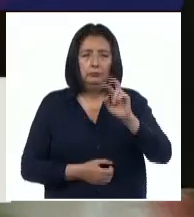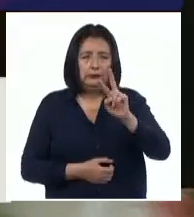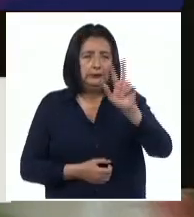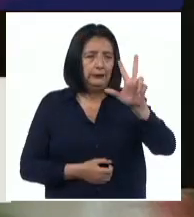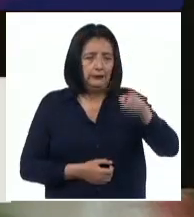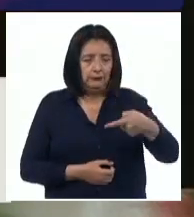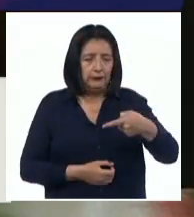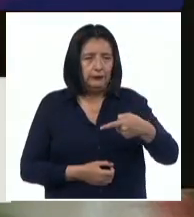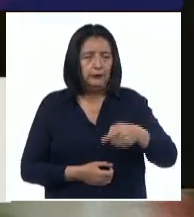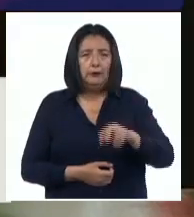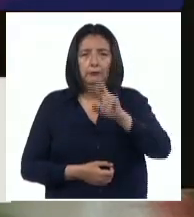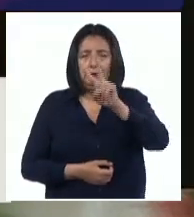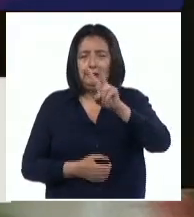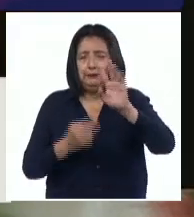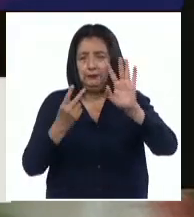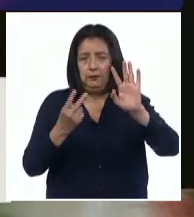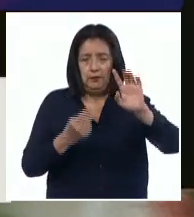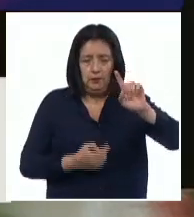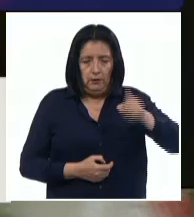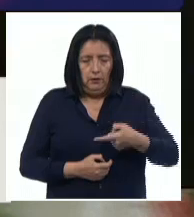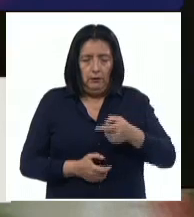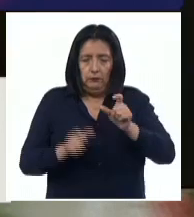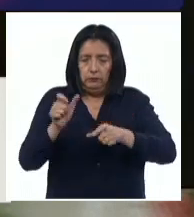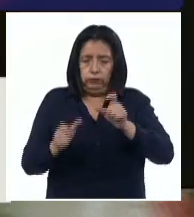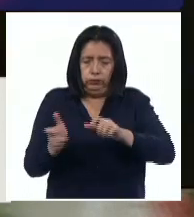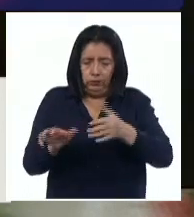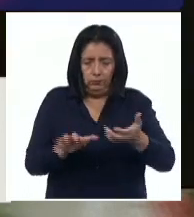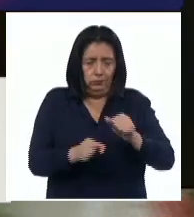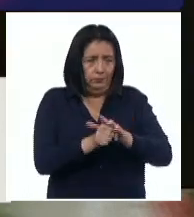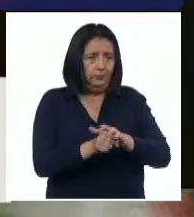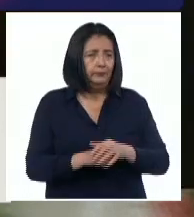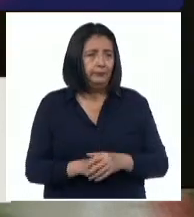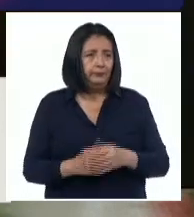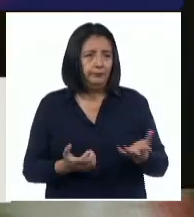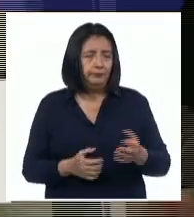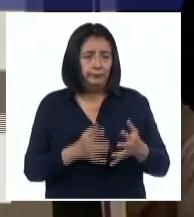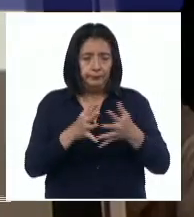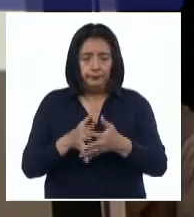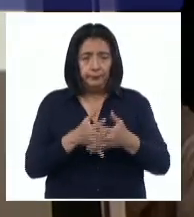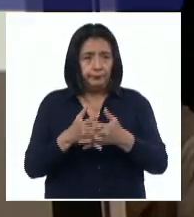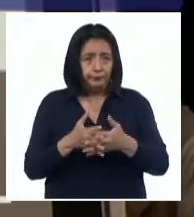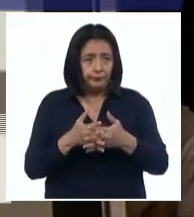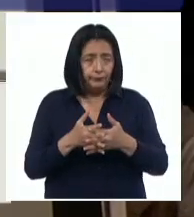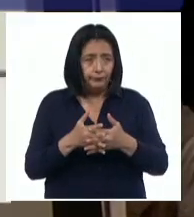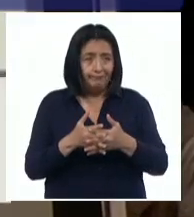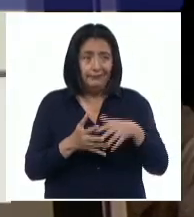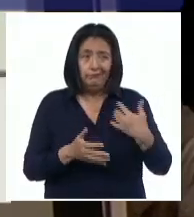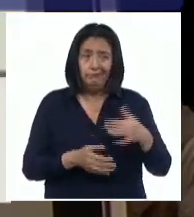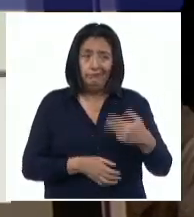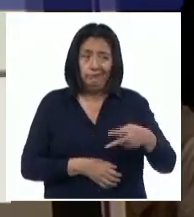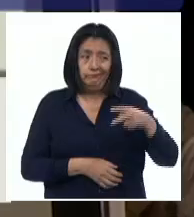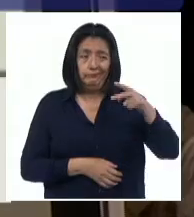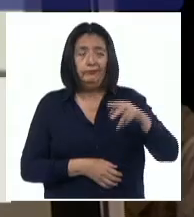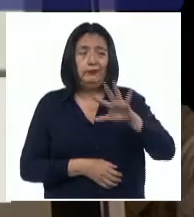23.000, 27.000 casos de muerte por COVID y Estados Unidos está por encima de